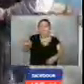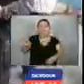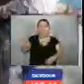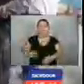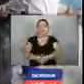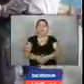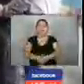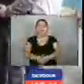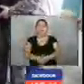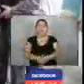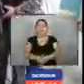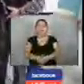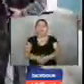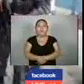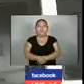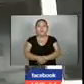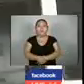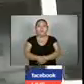Policía Nacional Civil.